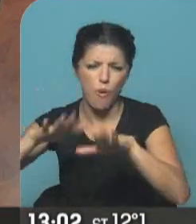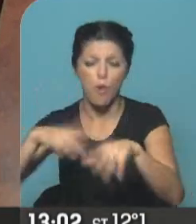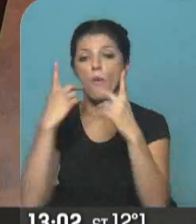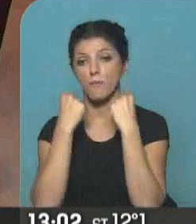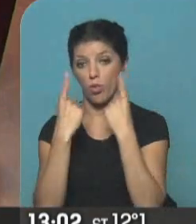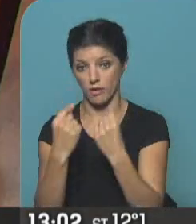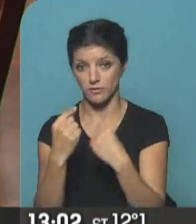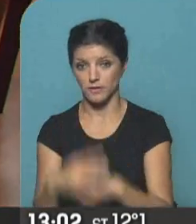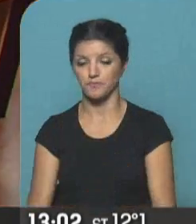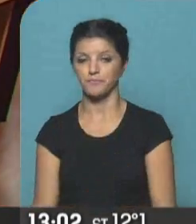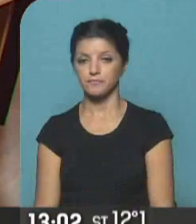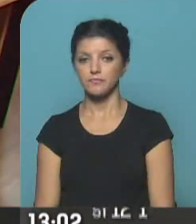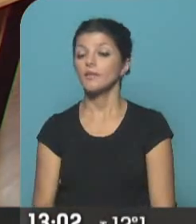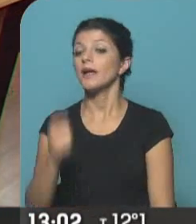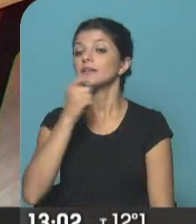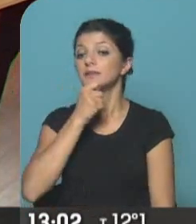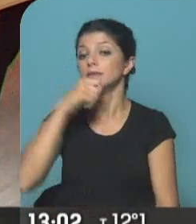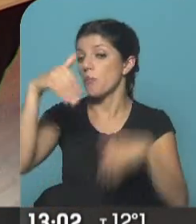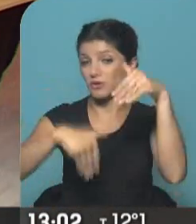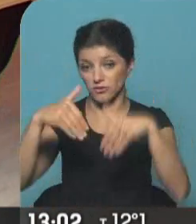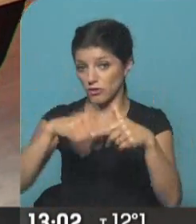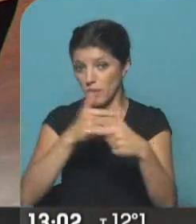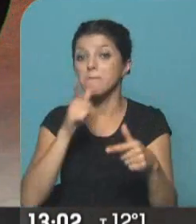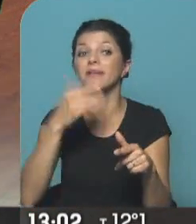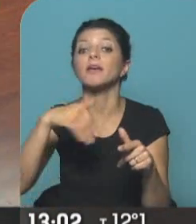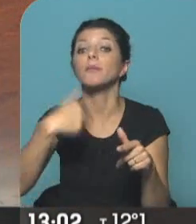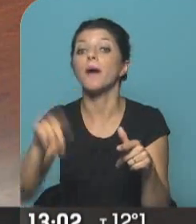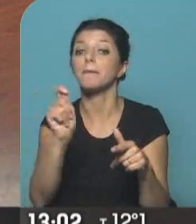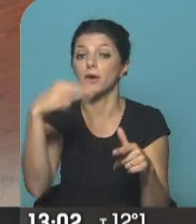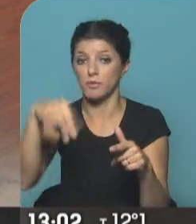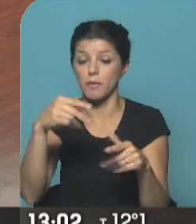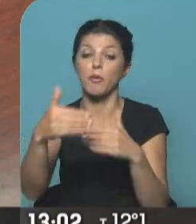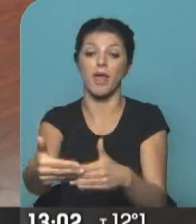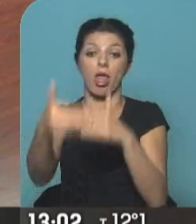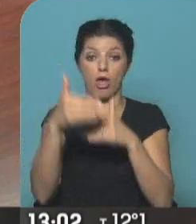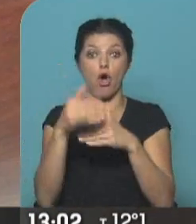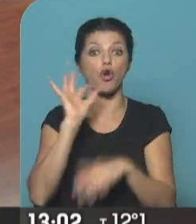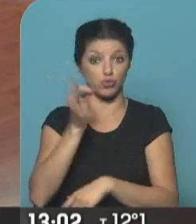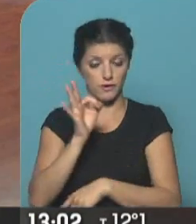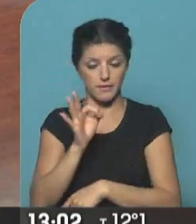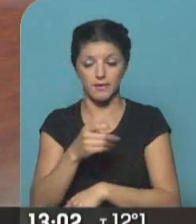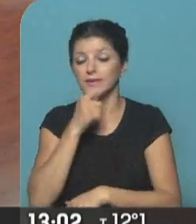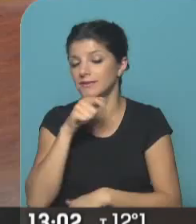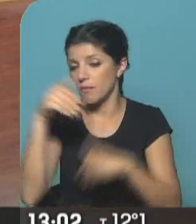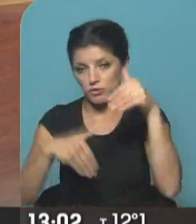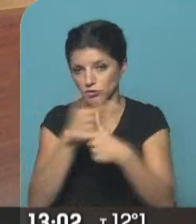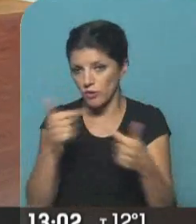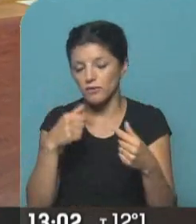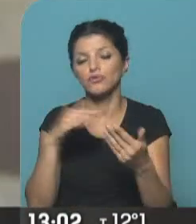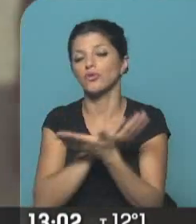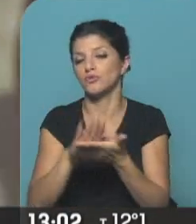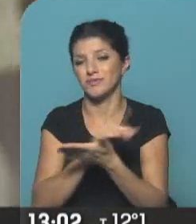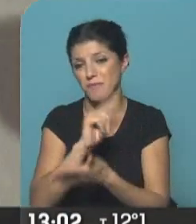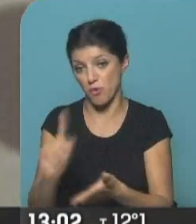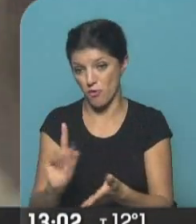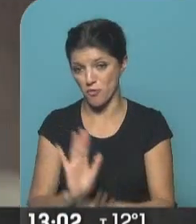punto de siempre. Sin elecciones, y están anunciadas para noviembre, dijeron que por ahí las adelantaban en octubre. Sin elecciones parece muy difícil que se pueda destrabar la situación. Sí, al